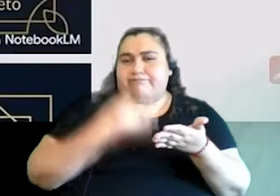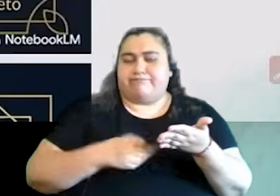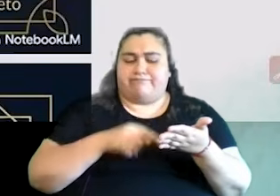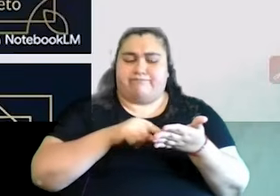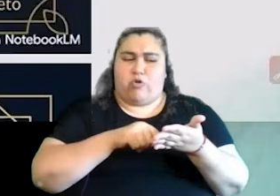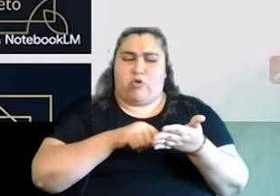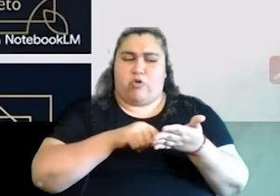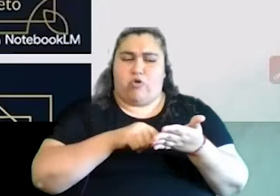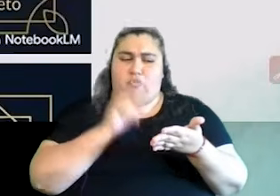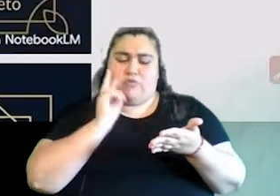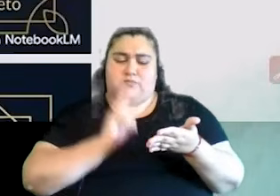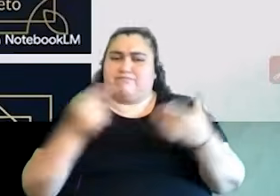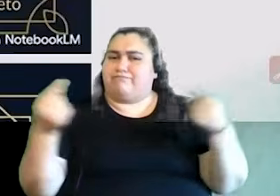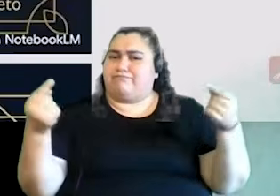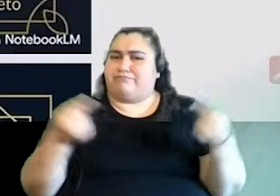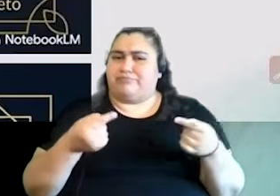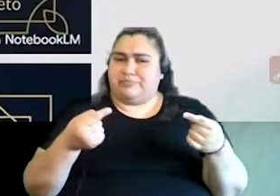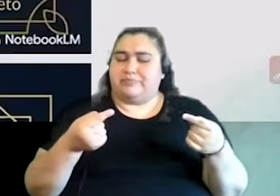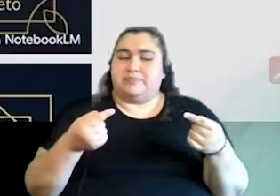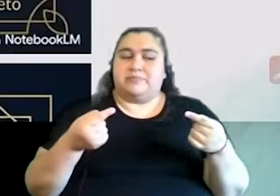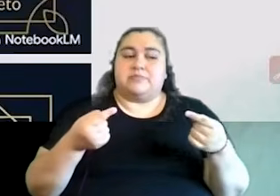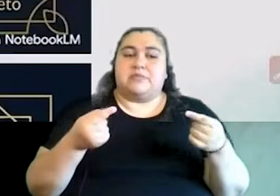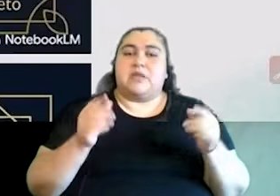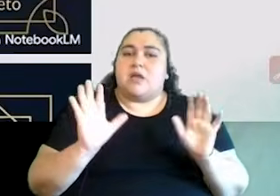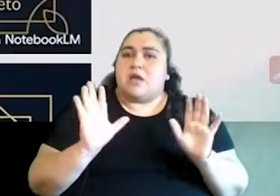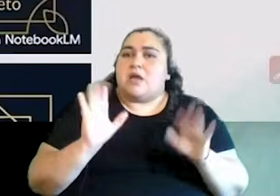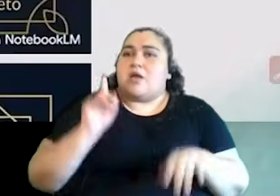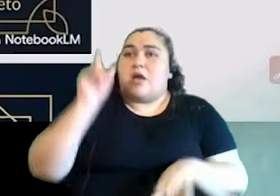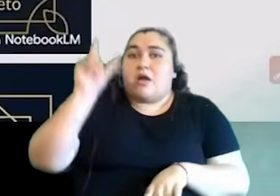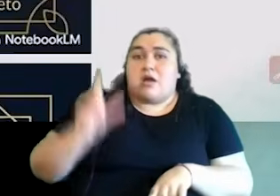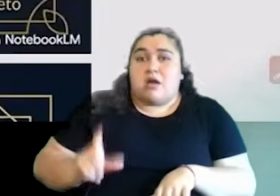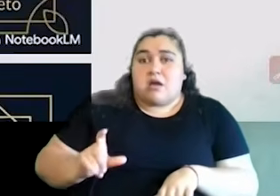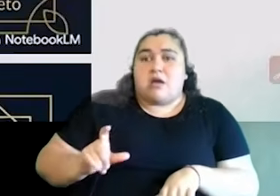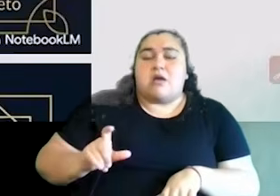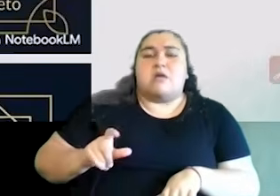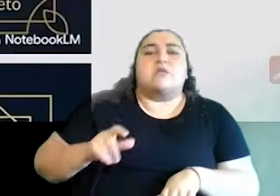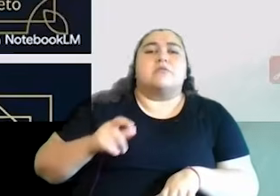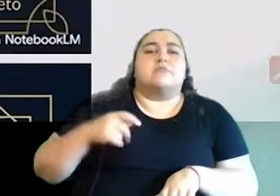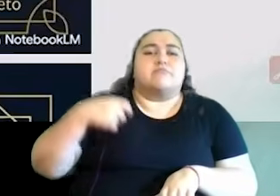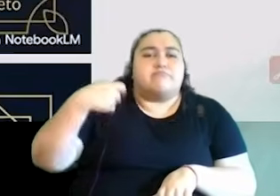significativa, a menos que el contribuyente rectifique